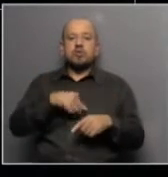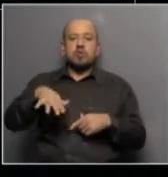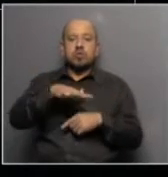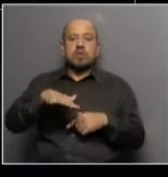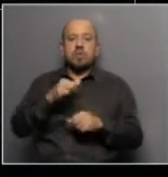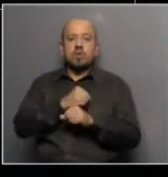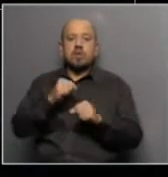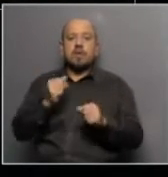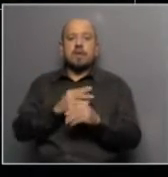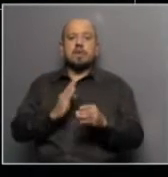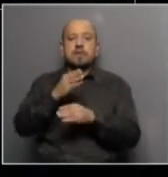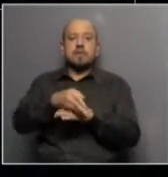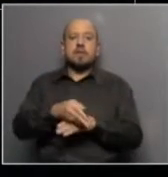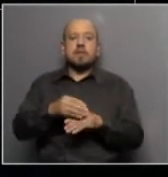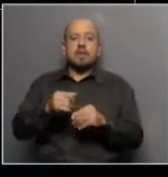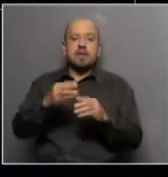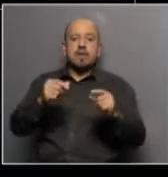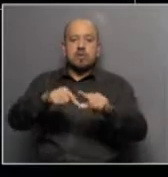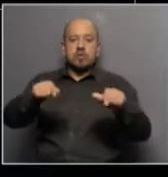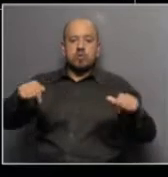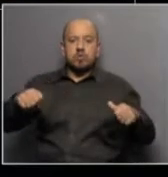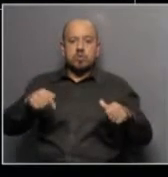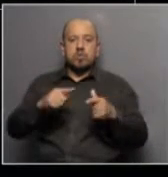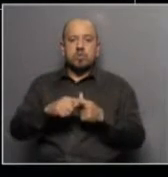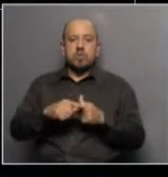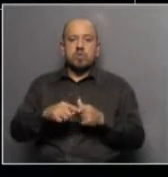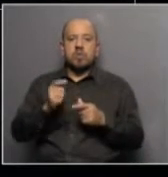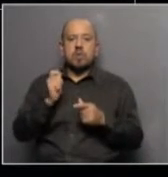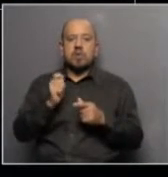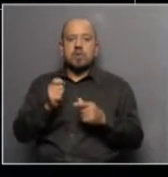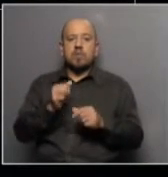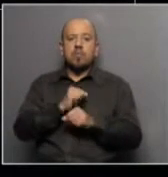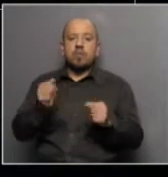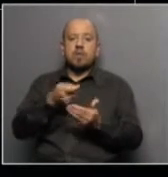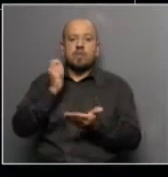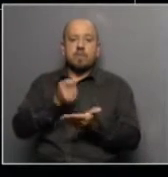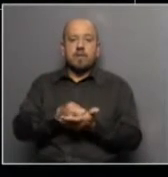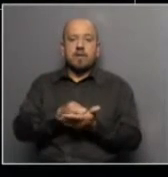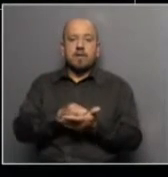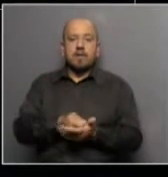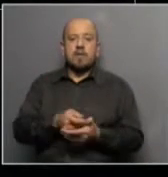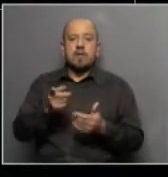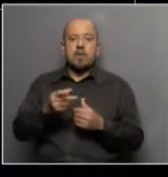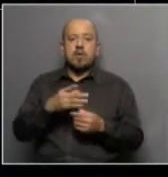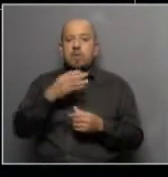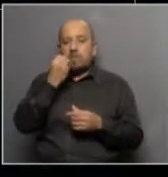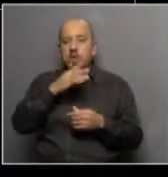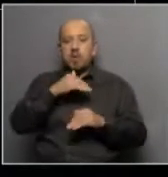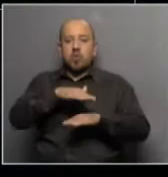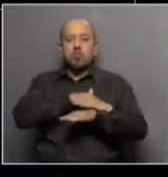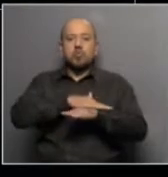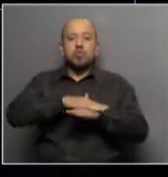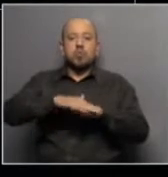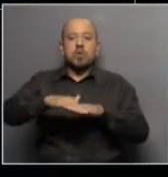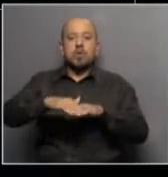bueno, ya lo hablaba Gustavo, donde pueden acceder al suelo quienes pueden pagarlo, ¿no? Los mejores suelos de nuestras ciudades